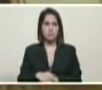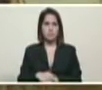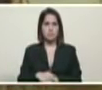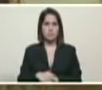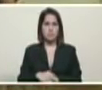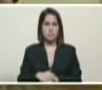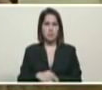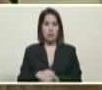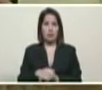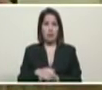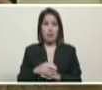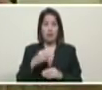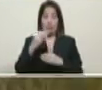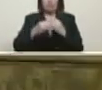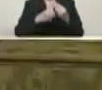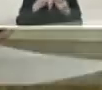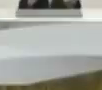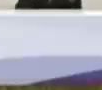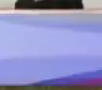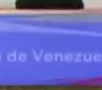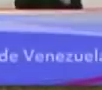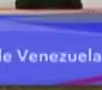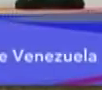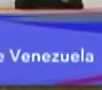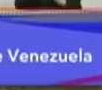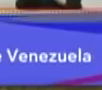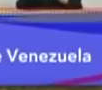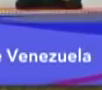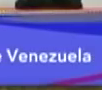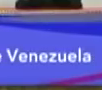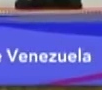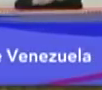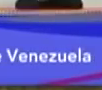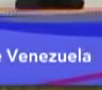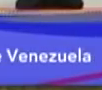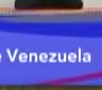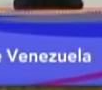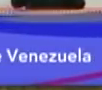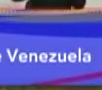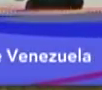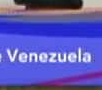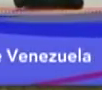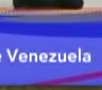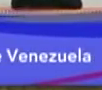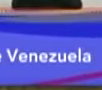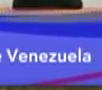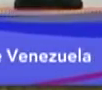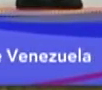que resultaron heridos en ese atentado terrorista criminal,